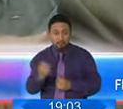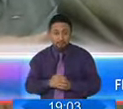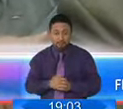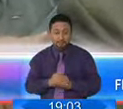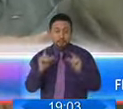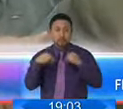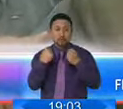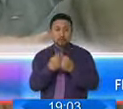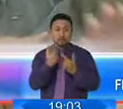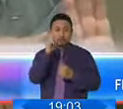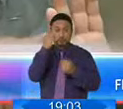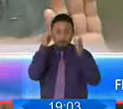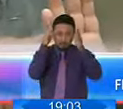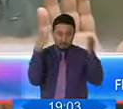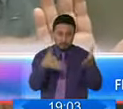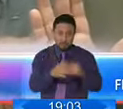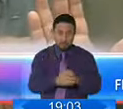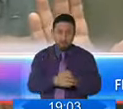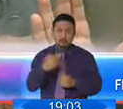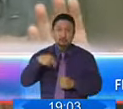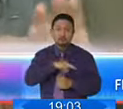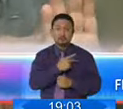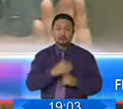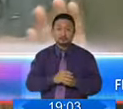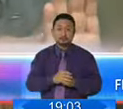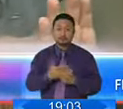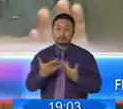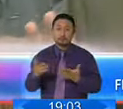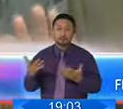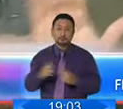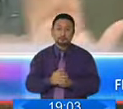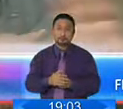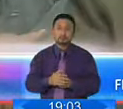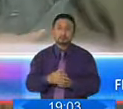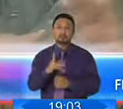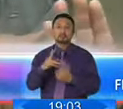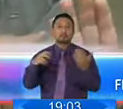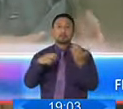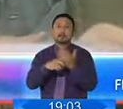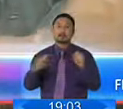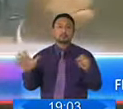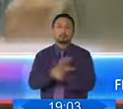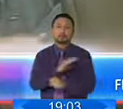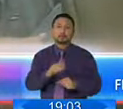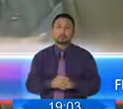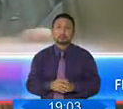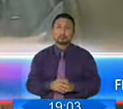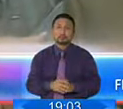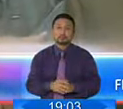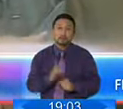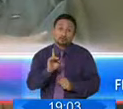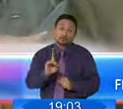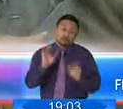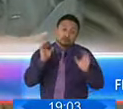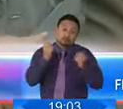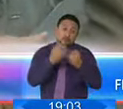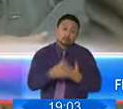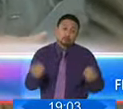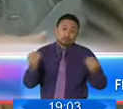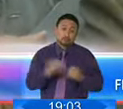de los grupos vulnerables, definitivamente nosotros dejaremos de cobrar. Tendremos que ir directamente a cobrar la tarifa completa. Es una de las salidas.